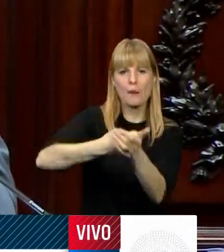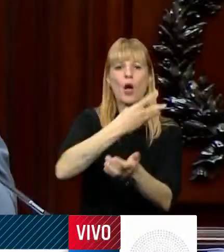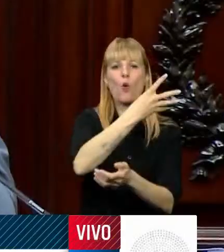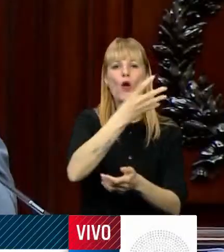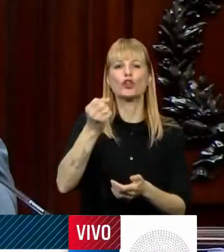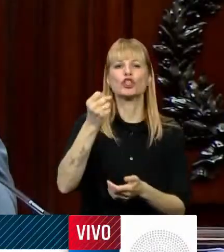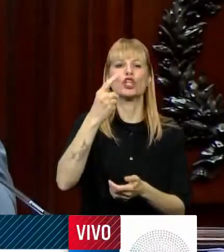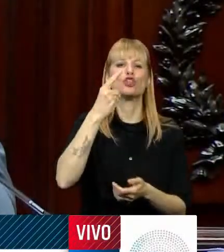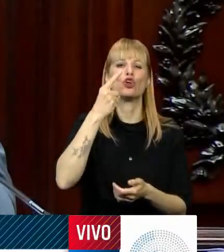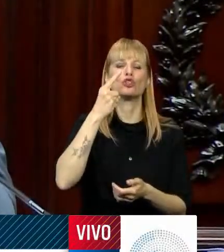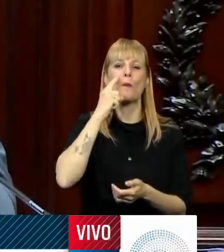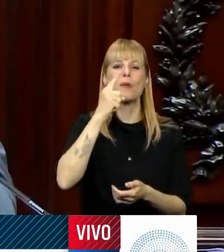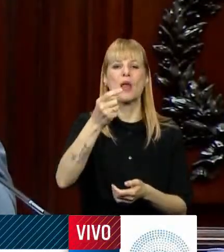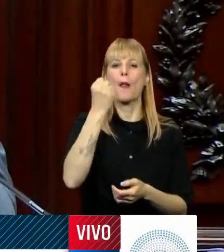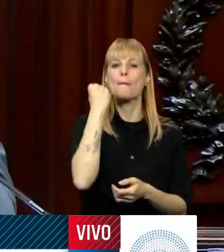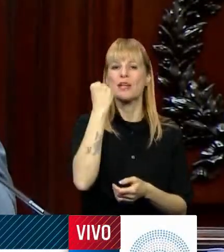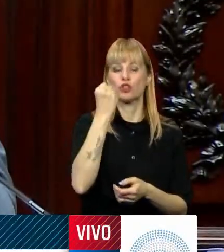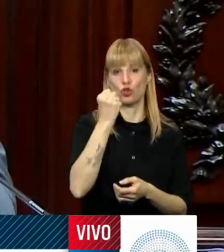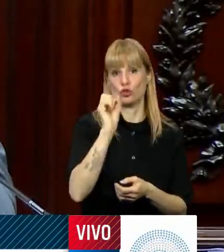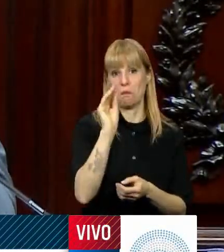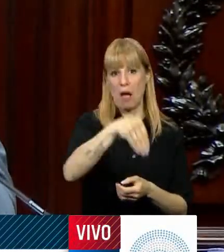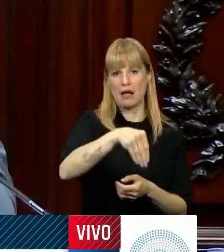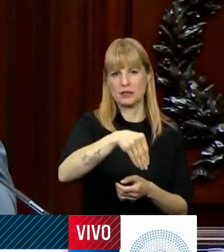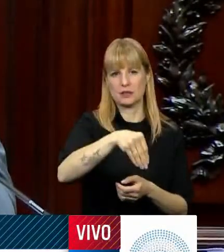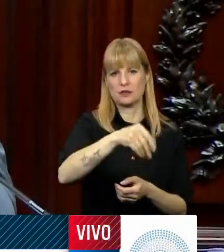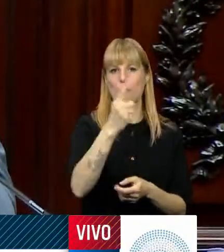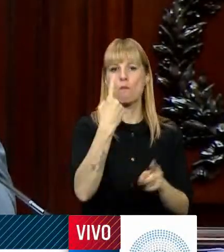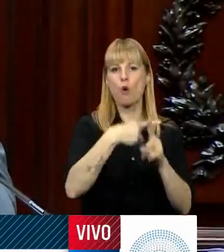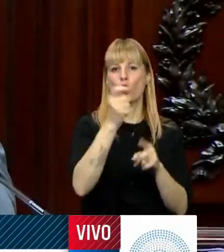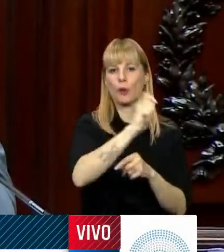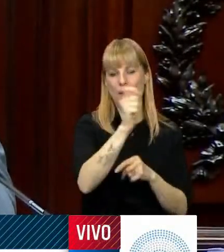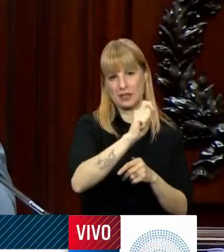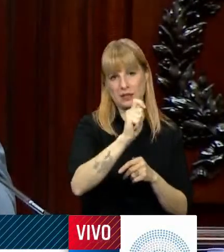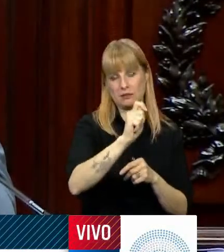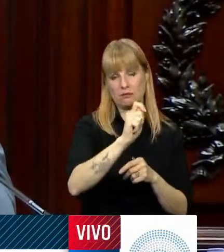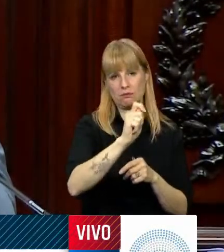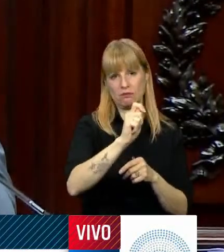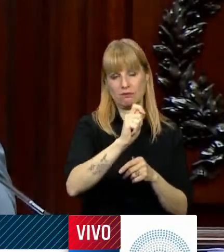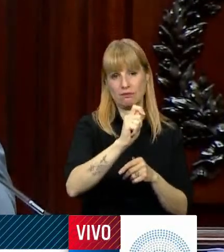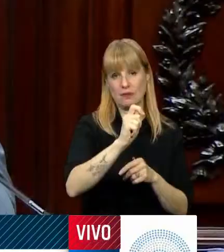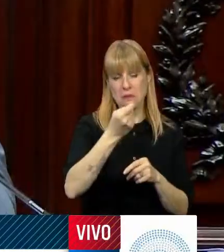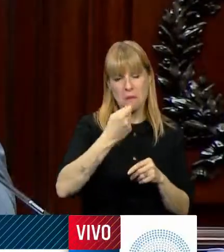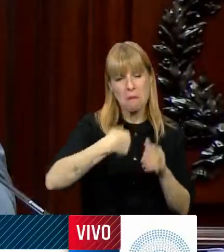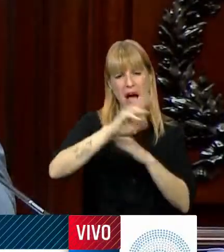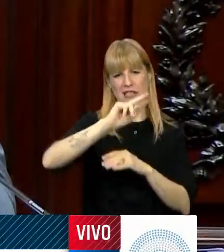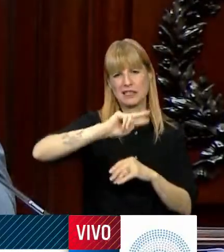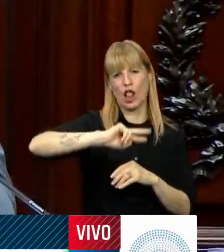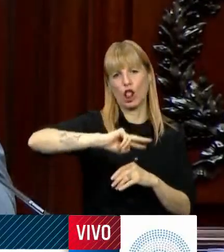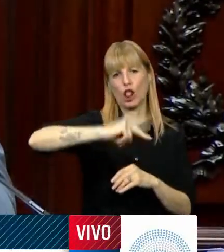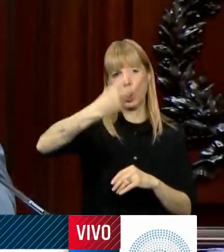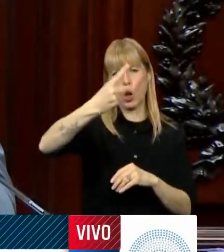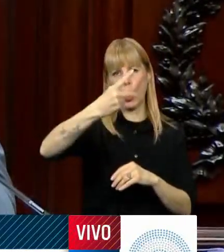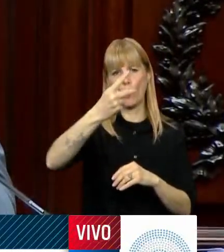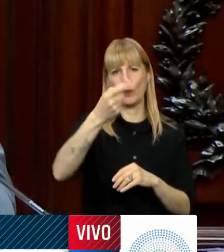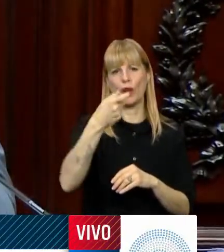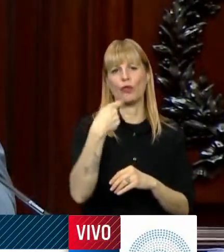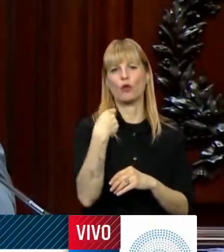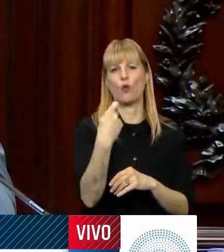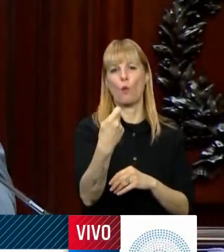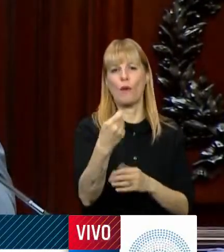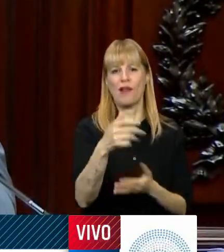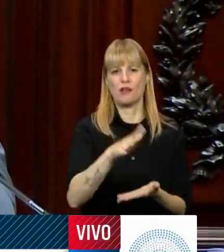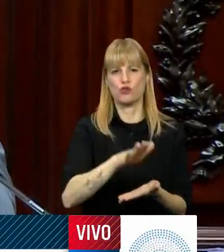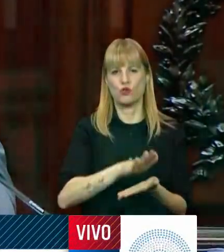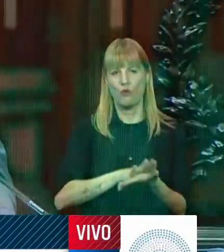pesos extra todos los meses, más que duplicar la jubilación mínima.